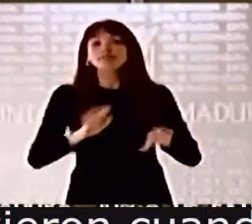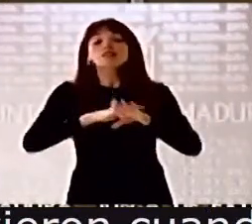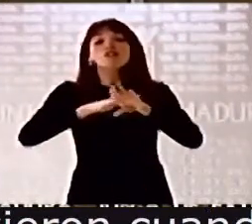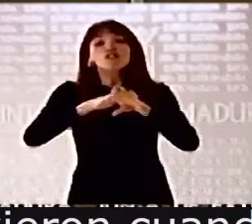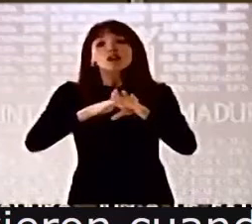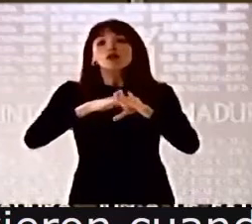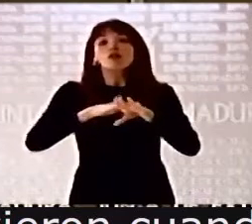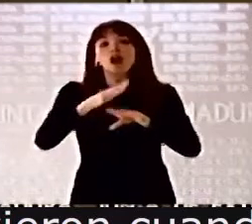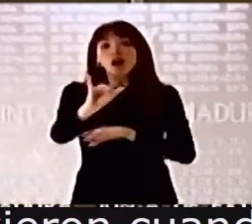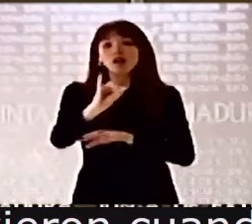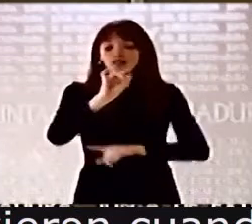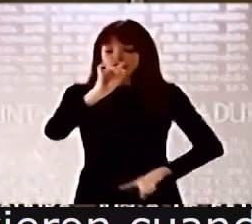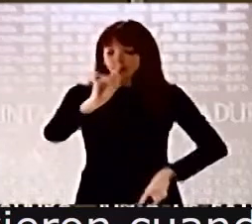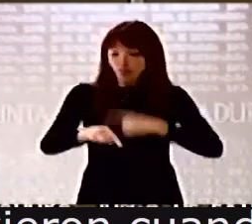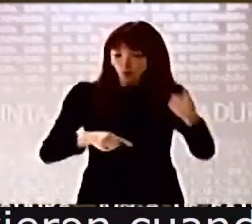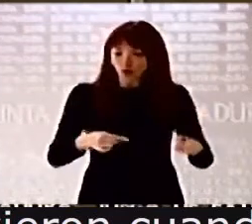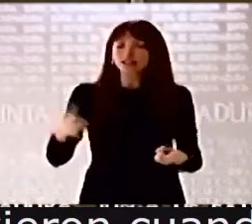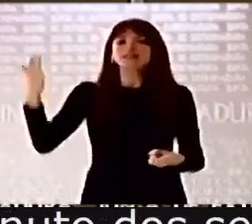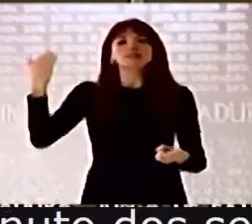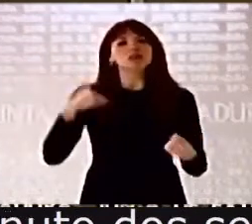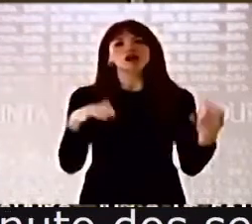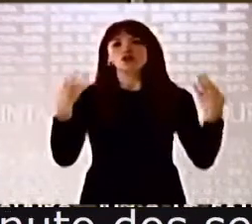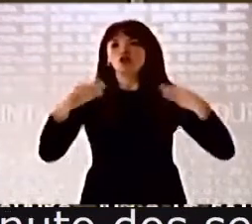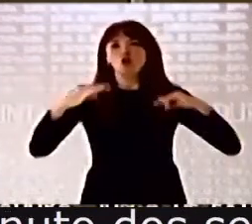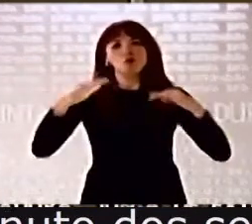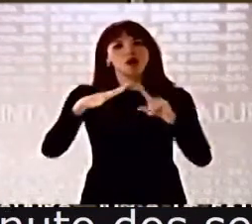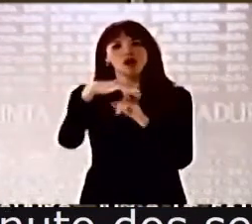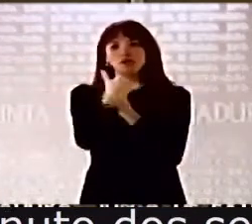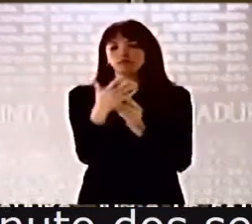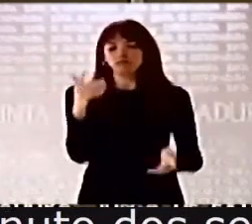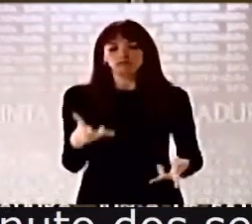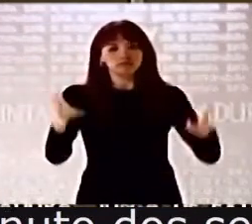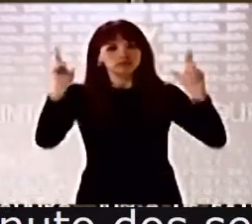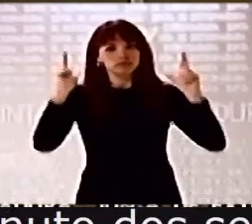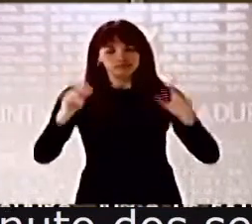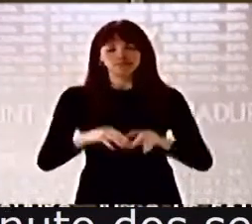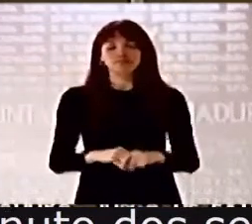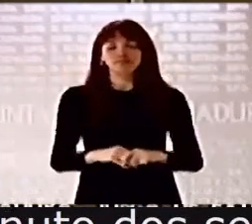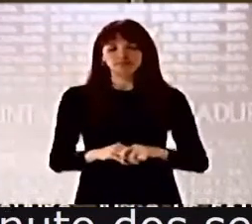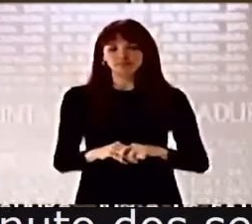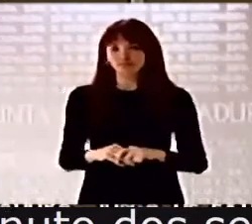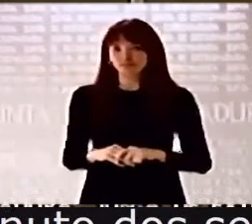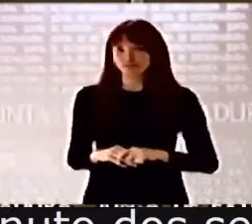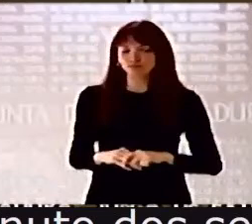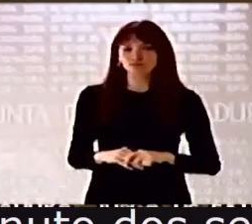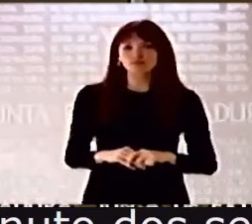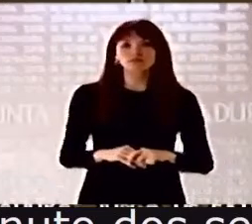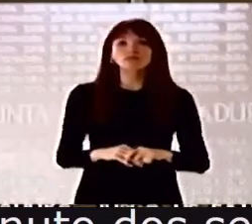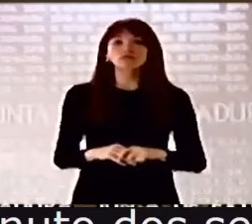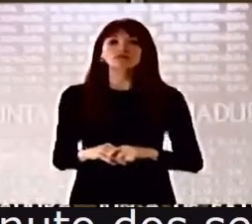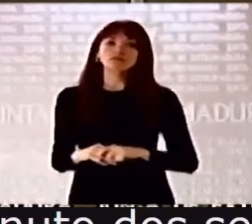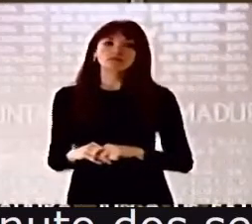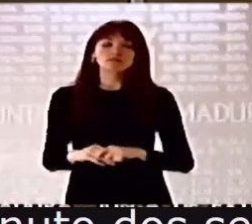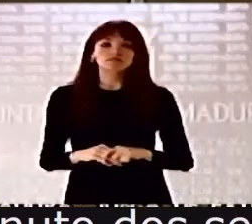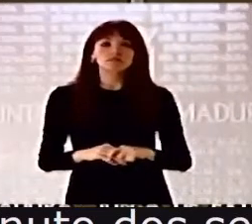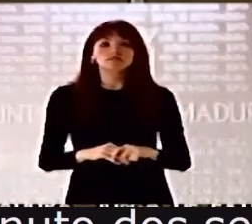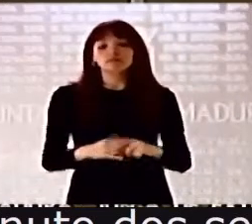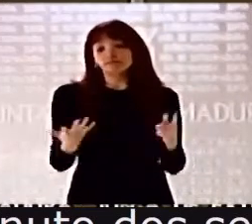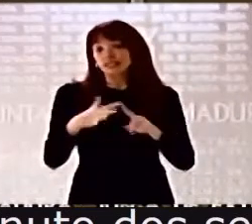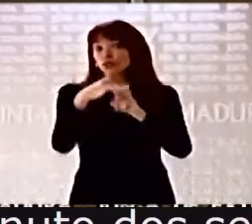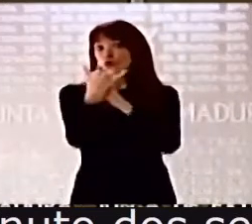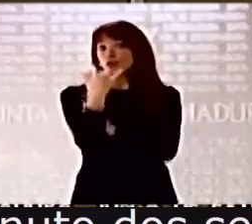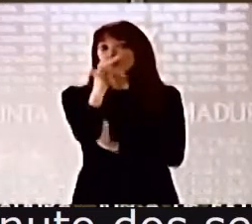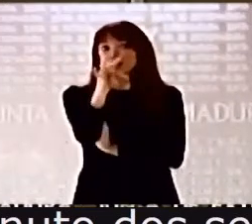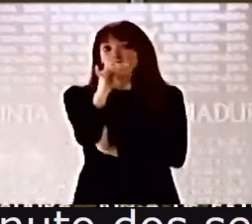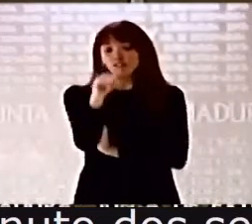pudiera estar actuando desde la normalidad democrática, ¿no? En esos elementos positivos de